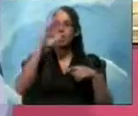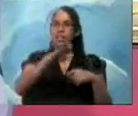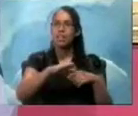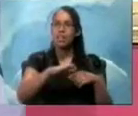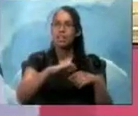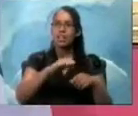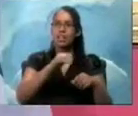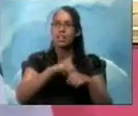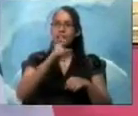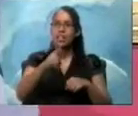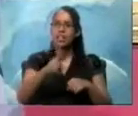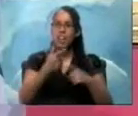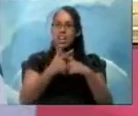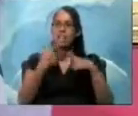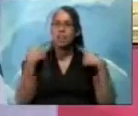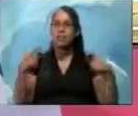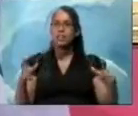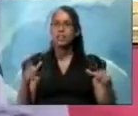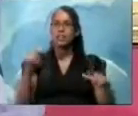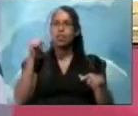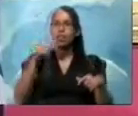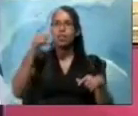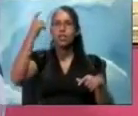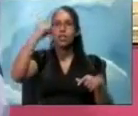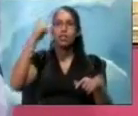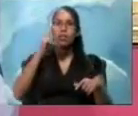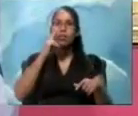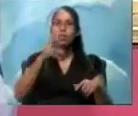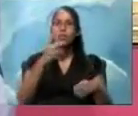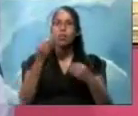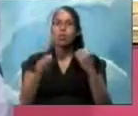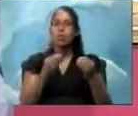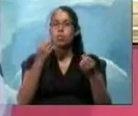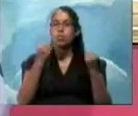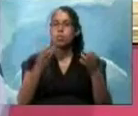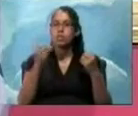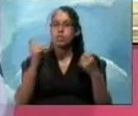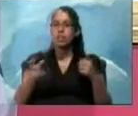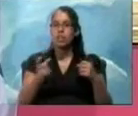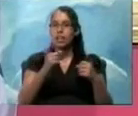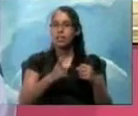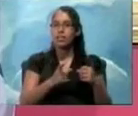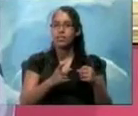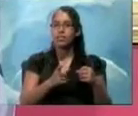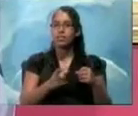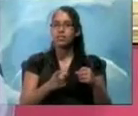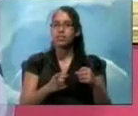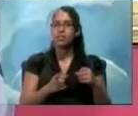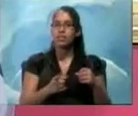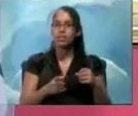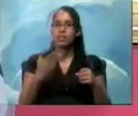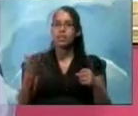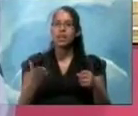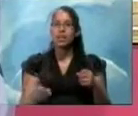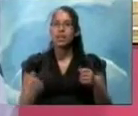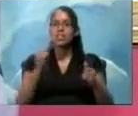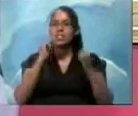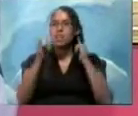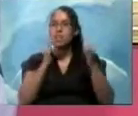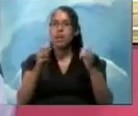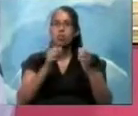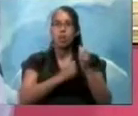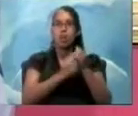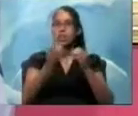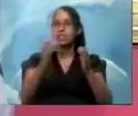en el libertinaje. Hoy en día vemos como mucha gente, ¿verdad?, que celebrando la Semana